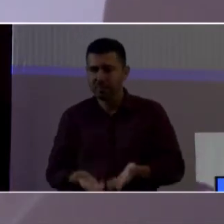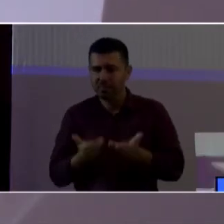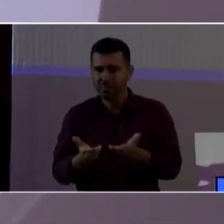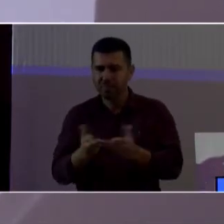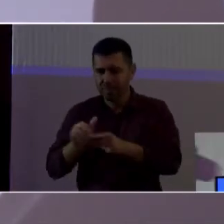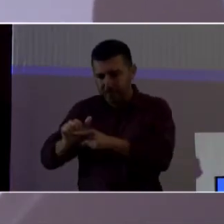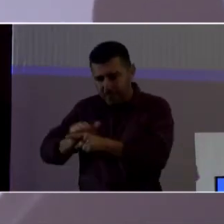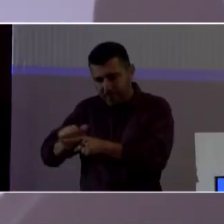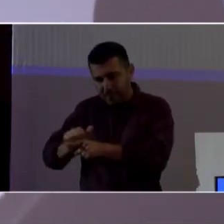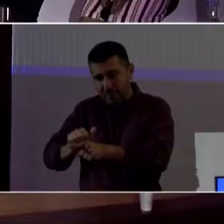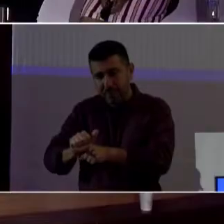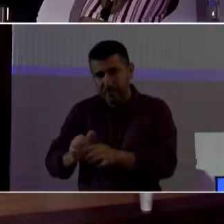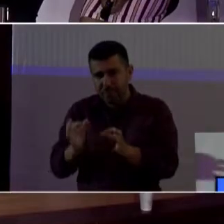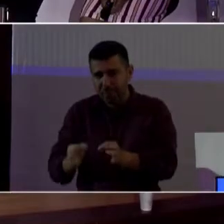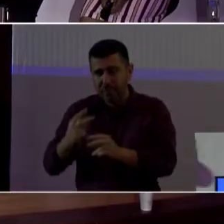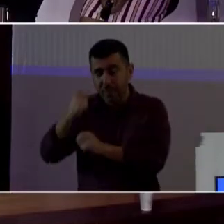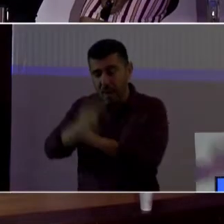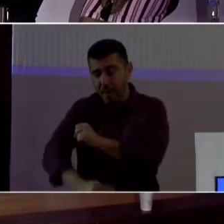nuestro proyecto,